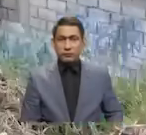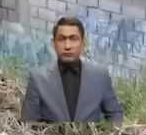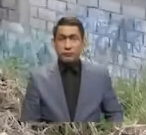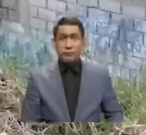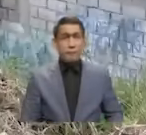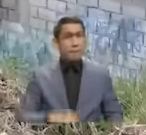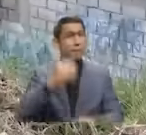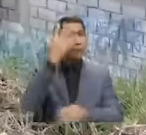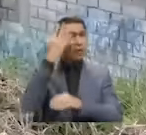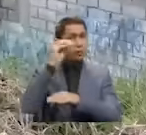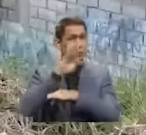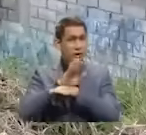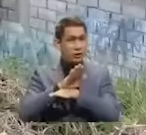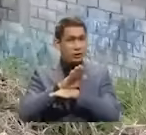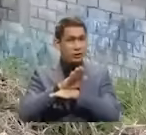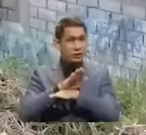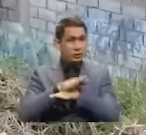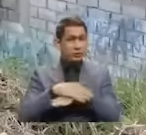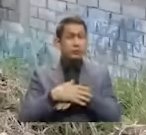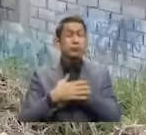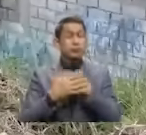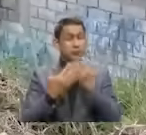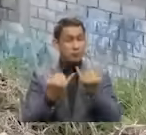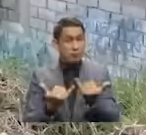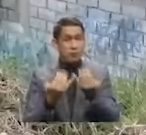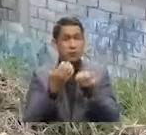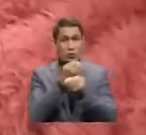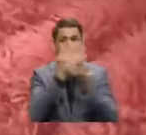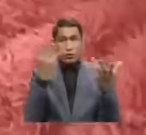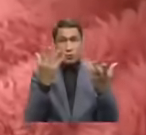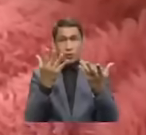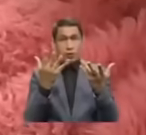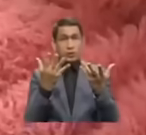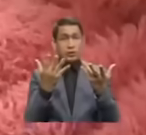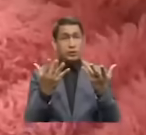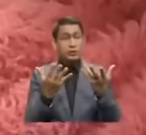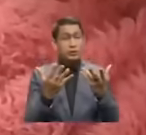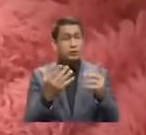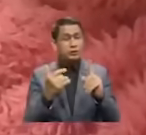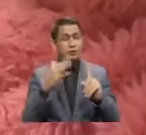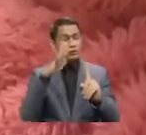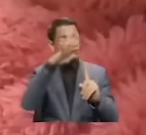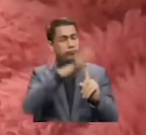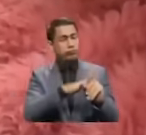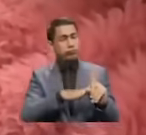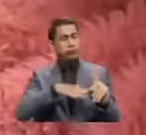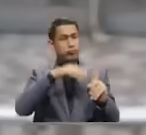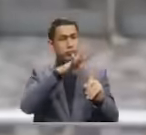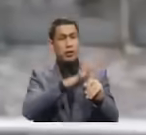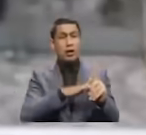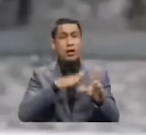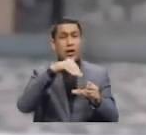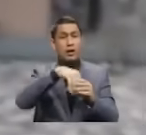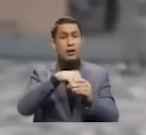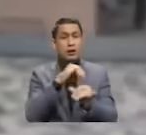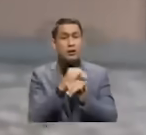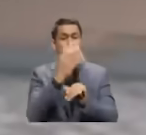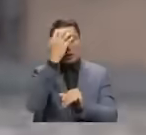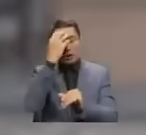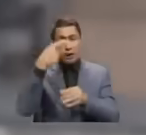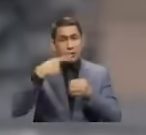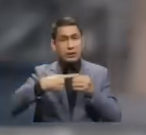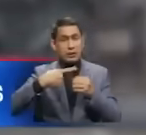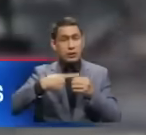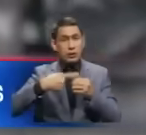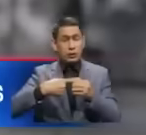Buenas tardes, compañeros en estudio, amigos televidentes. Les contamos que un nuevo caso de acoso escolar se reporta en la capital. Y en esta ocasión